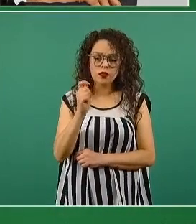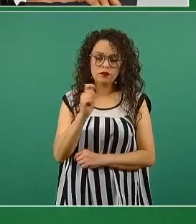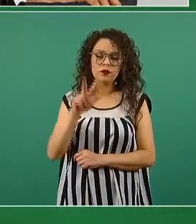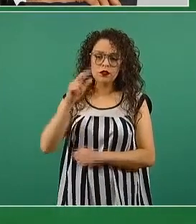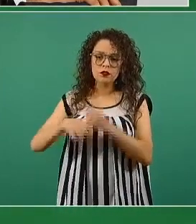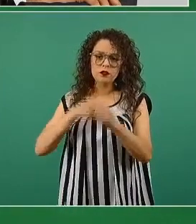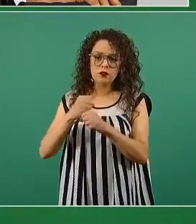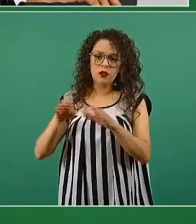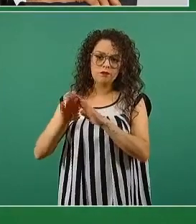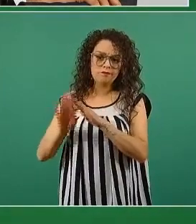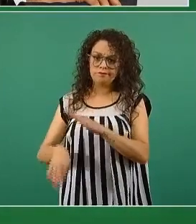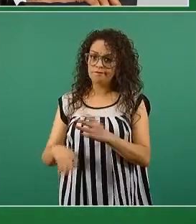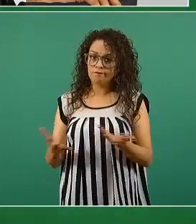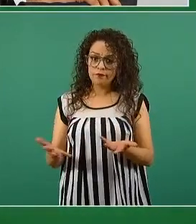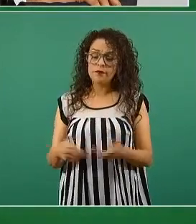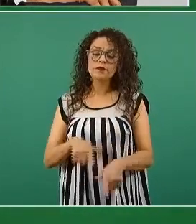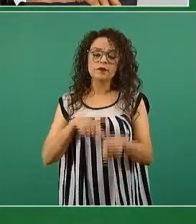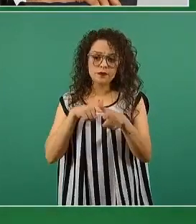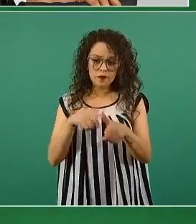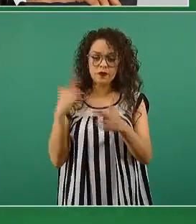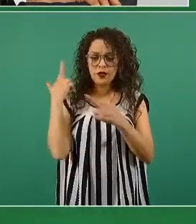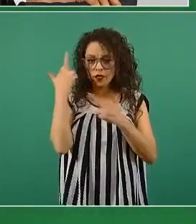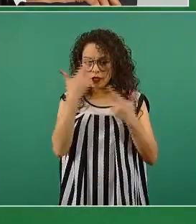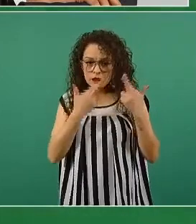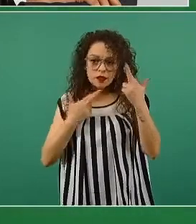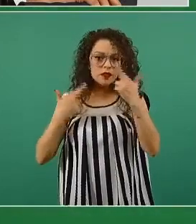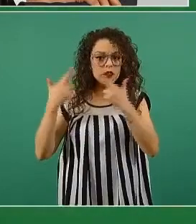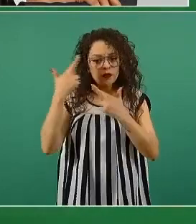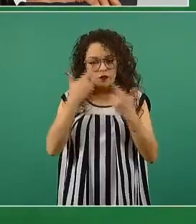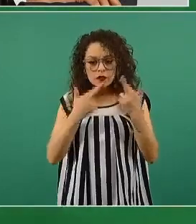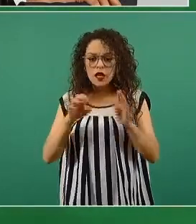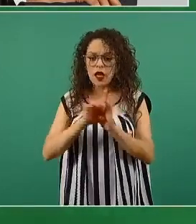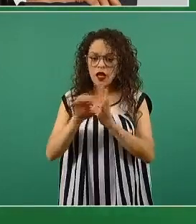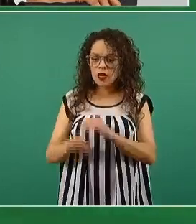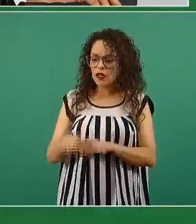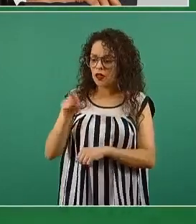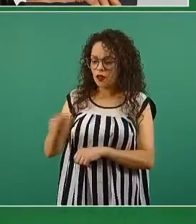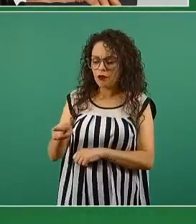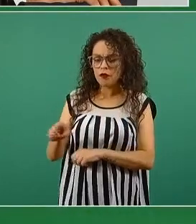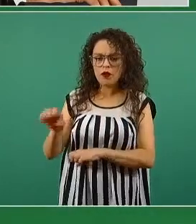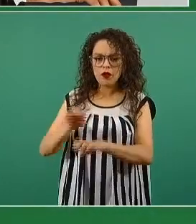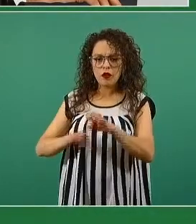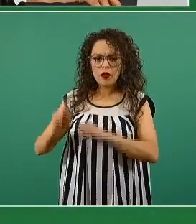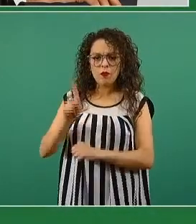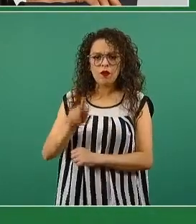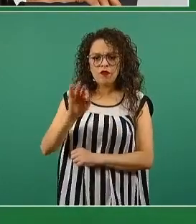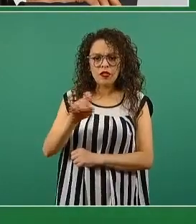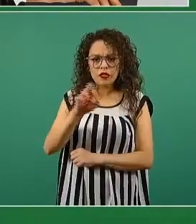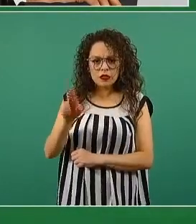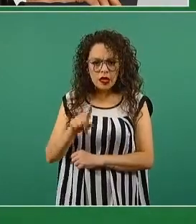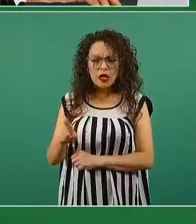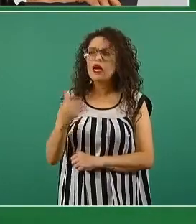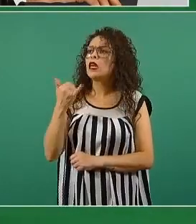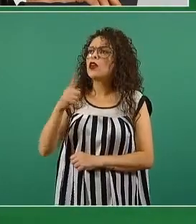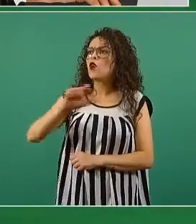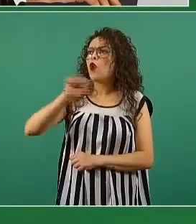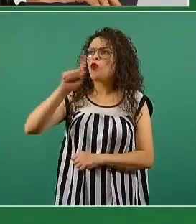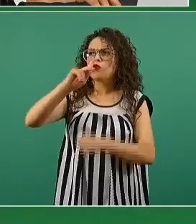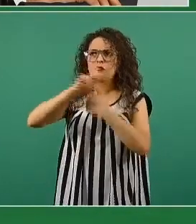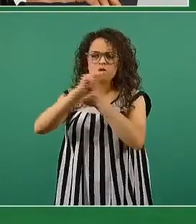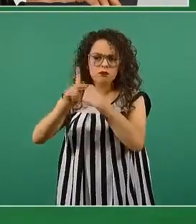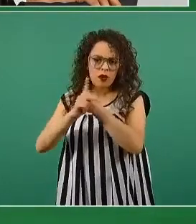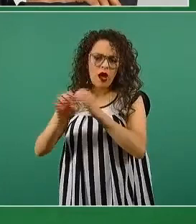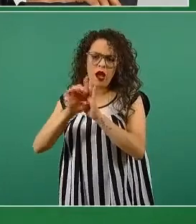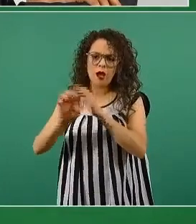edad. Estamos evaluando, ya que con Pfizer ya en varios países y ahora en la Unión Europea se aprobó también para